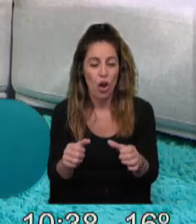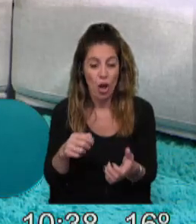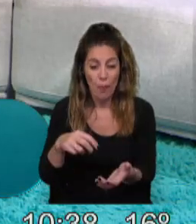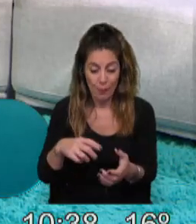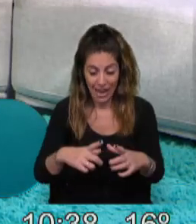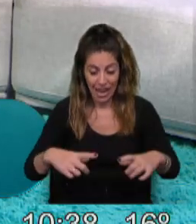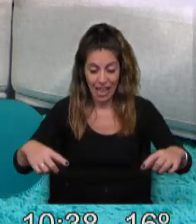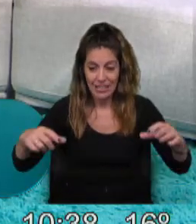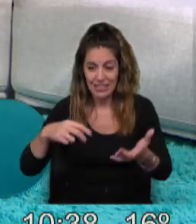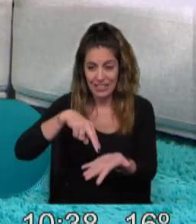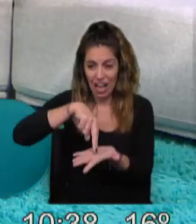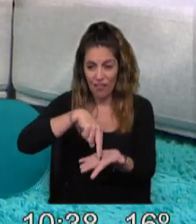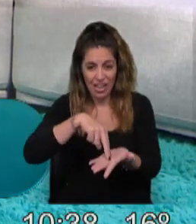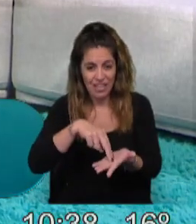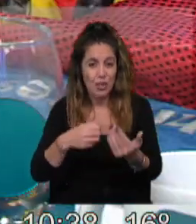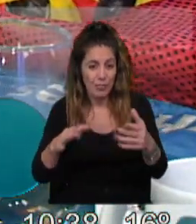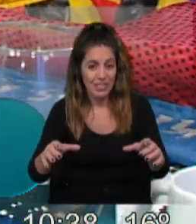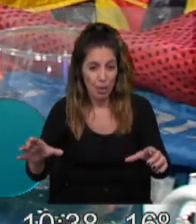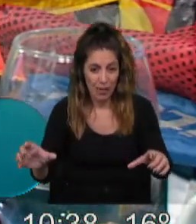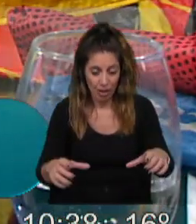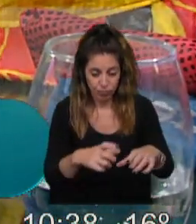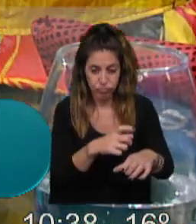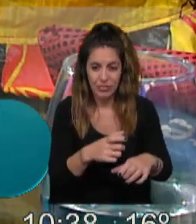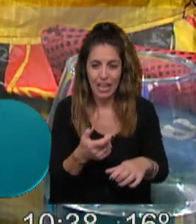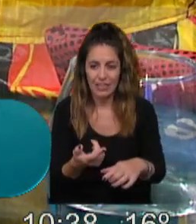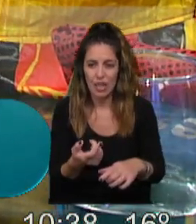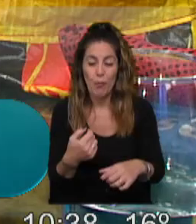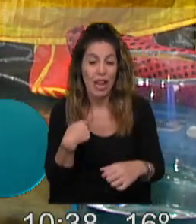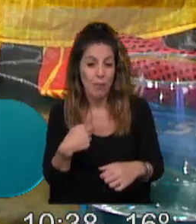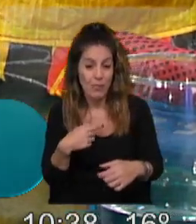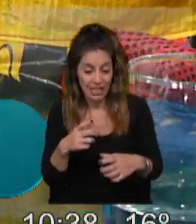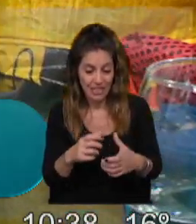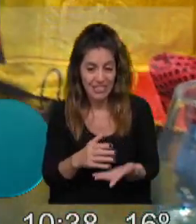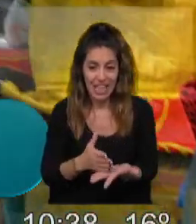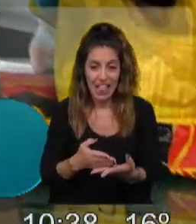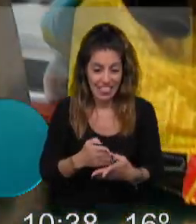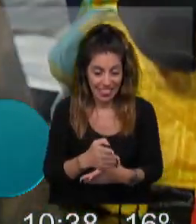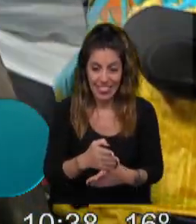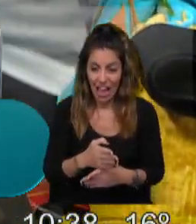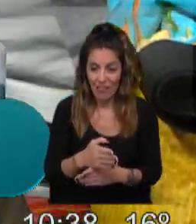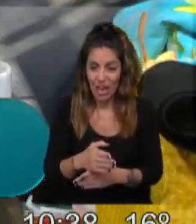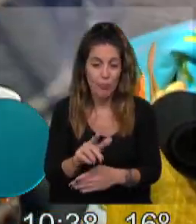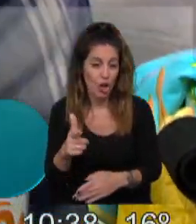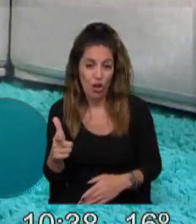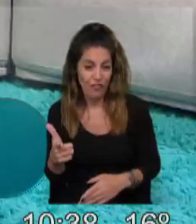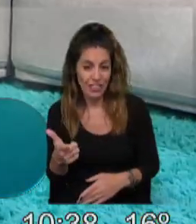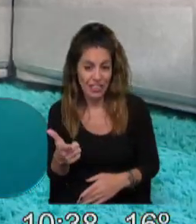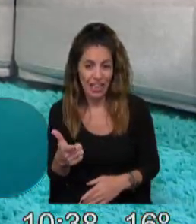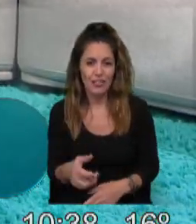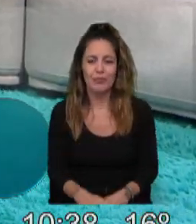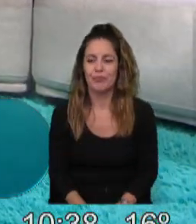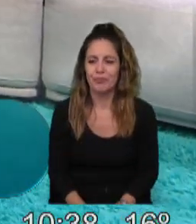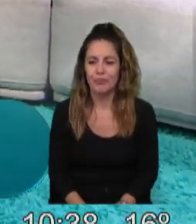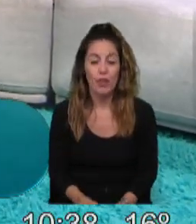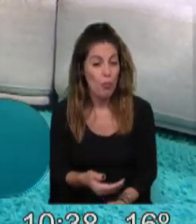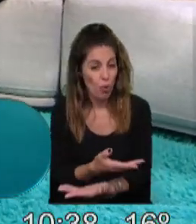ese fue el comienzo de La Gata, que empecé haciendo las fundas para mis propias tablas, porque no había en el mercado y porque querías algo diferente. Yo la muestro toda para que vean. Acá